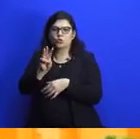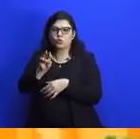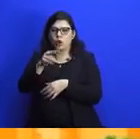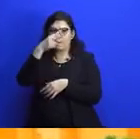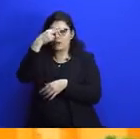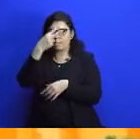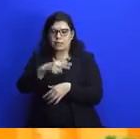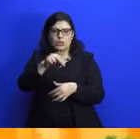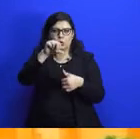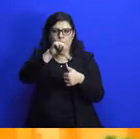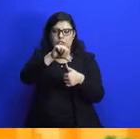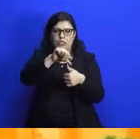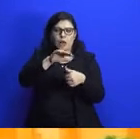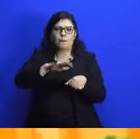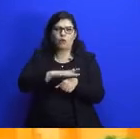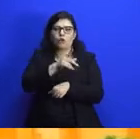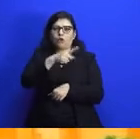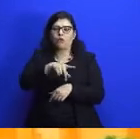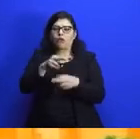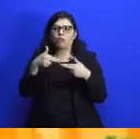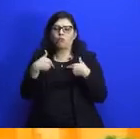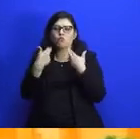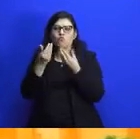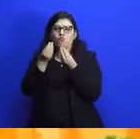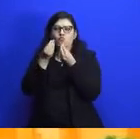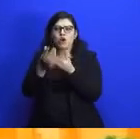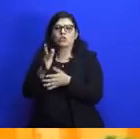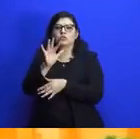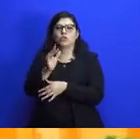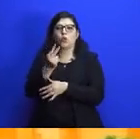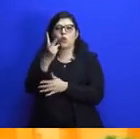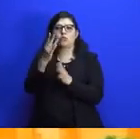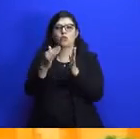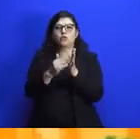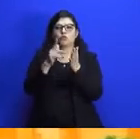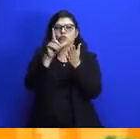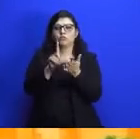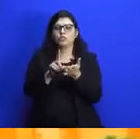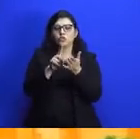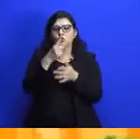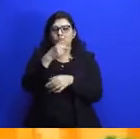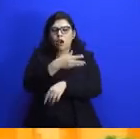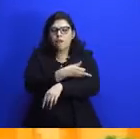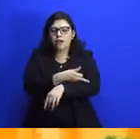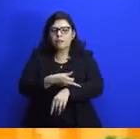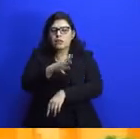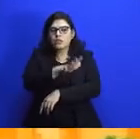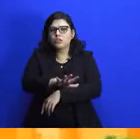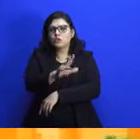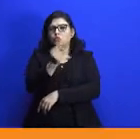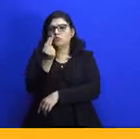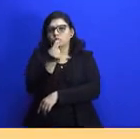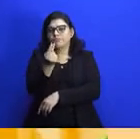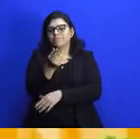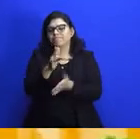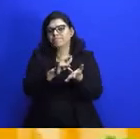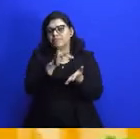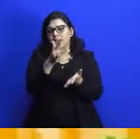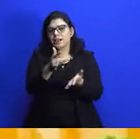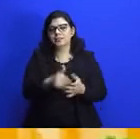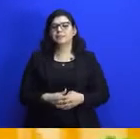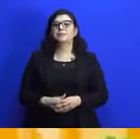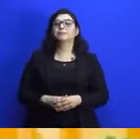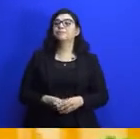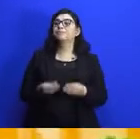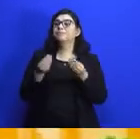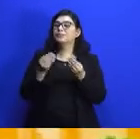por esta acción de haber donado 52 mil litros a las familias que más lo necesitaban. Gracias.